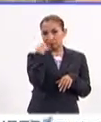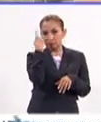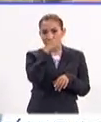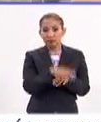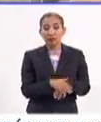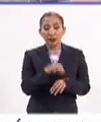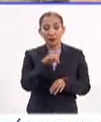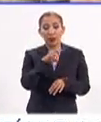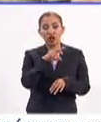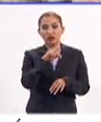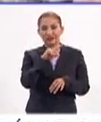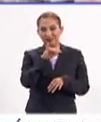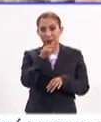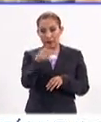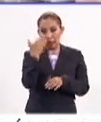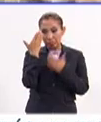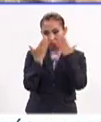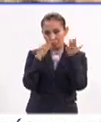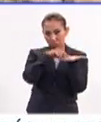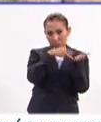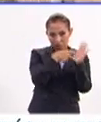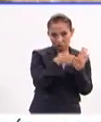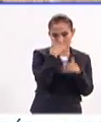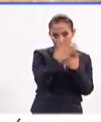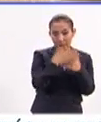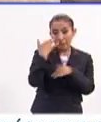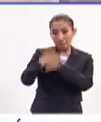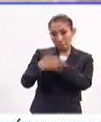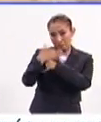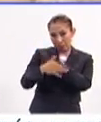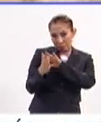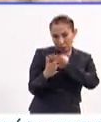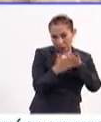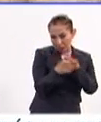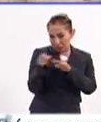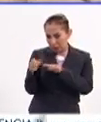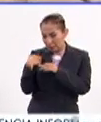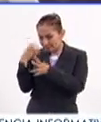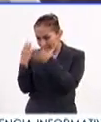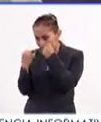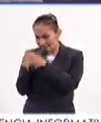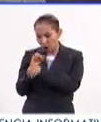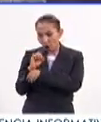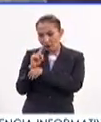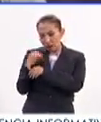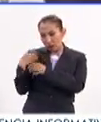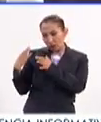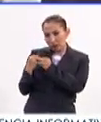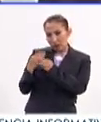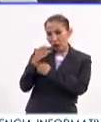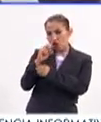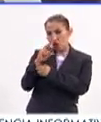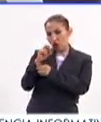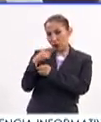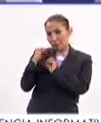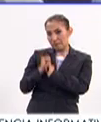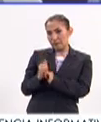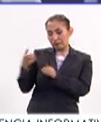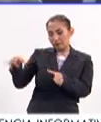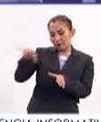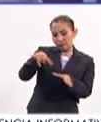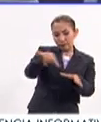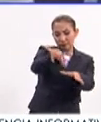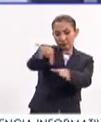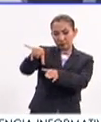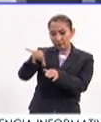horas. Marcos Díaz Torres quiere estudiar arquitectura, pero en lo que ingresa a la facultad, aprende este oficio con Rodo Padilla, haciéndose cargo del vaciado